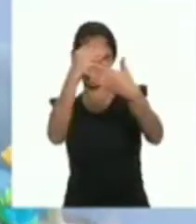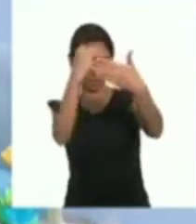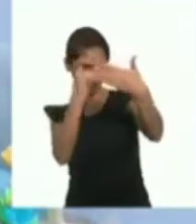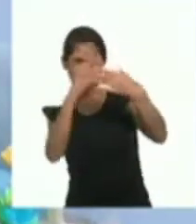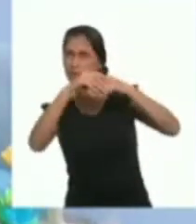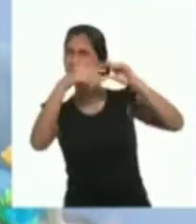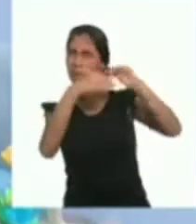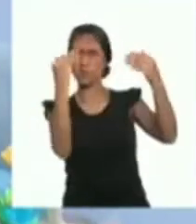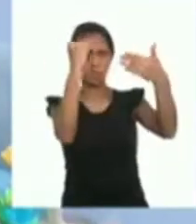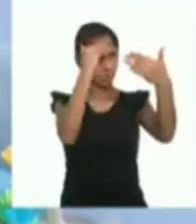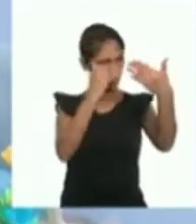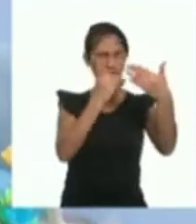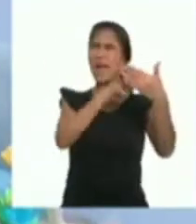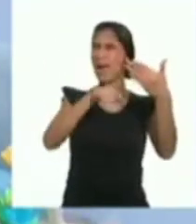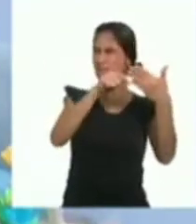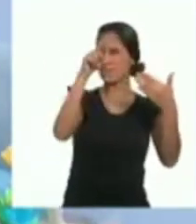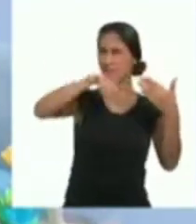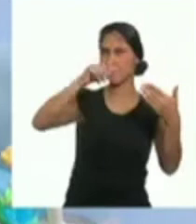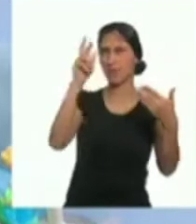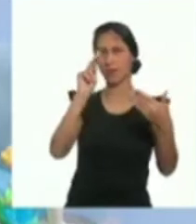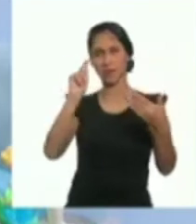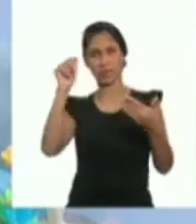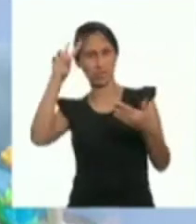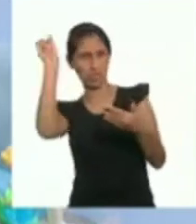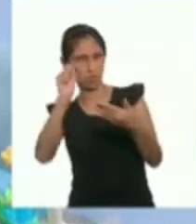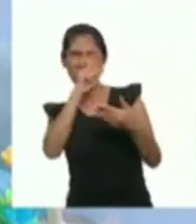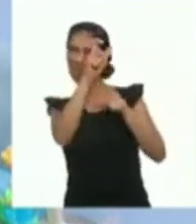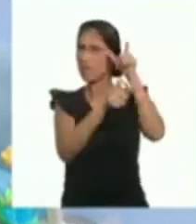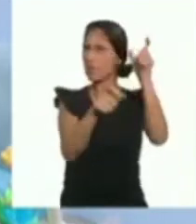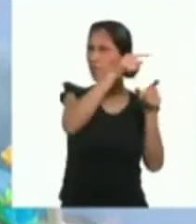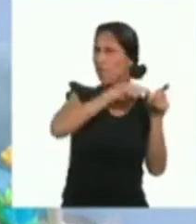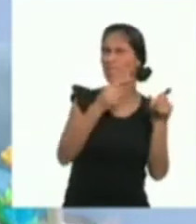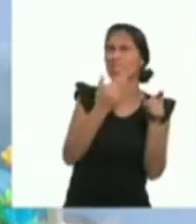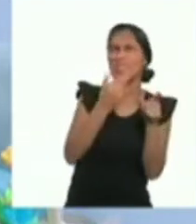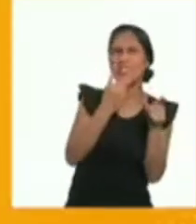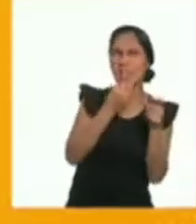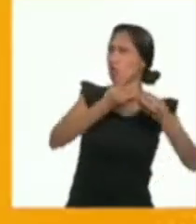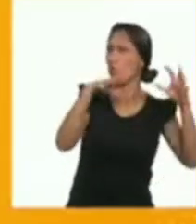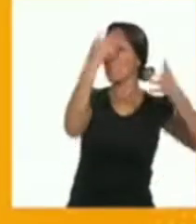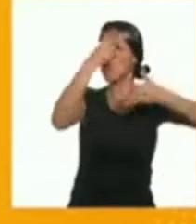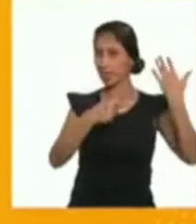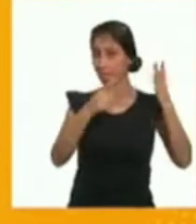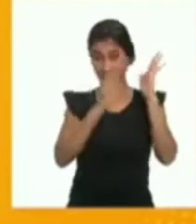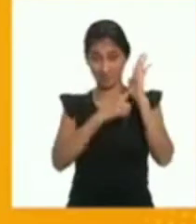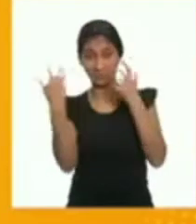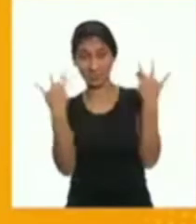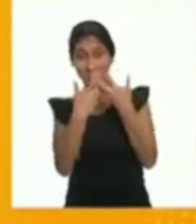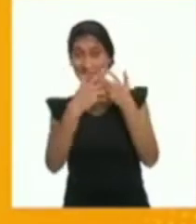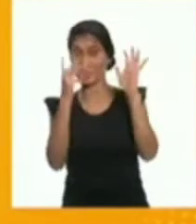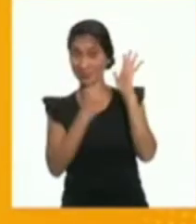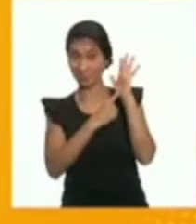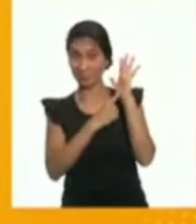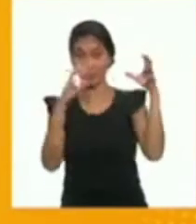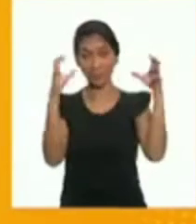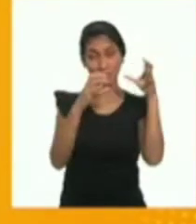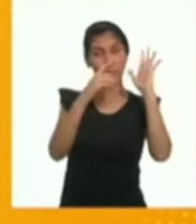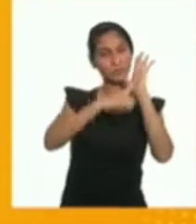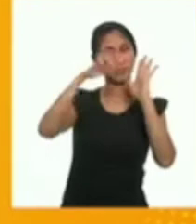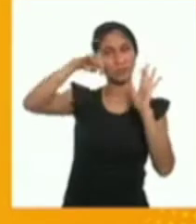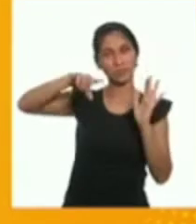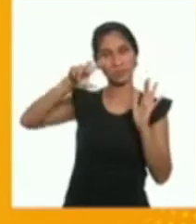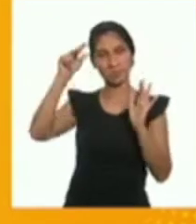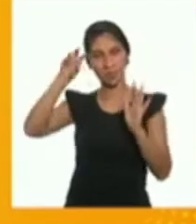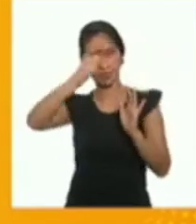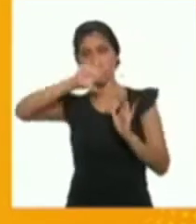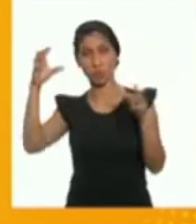las situaciones con sus protagonistas y visualizando claramente sus acciones. Así es un plano conjunto. Se percibe un grupo de